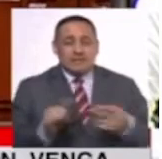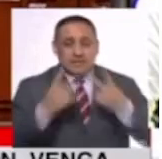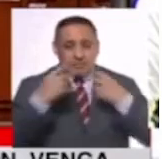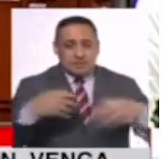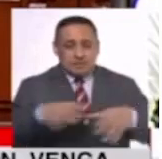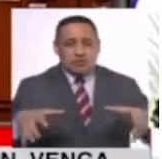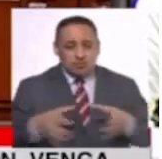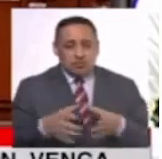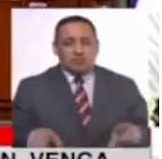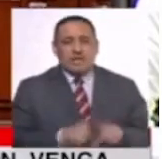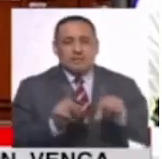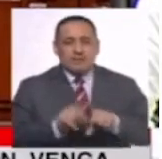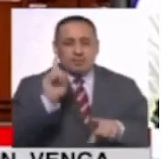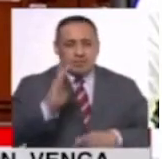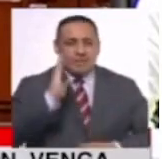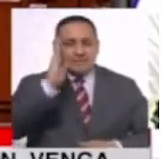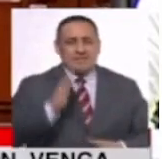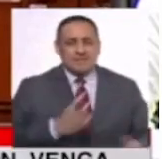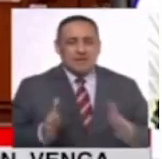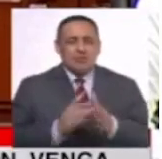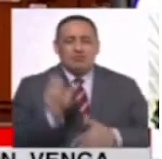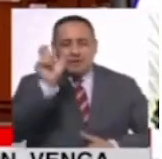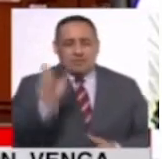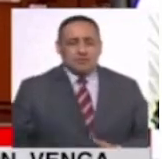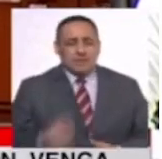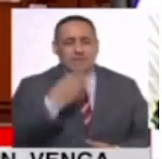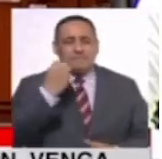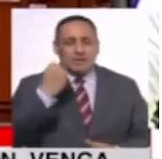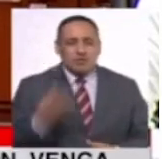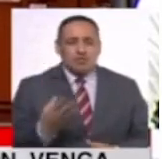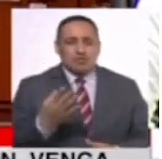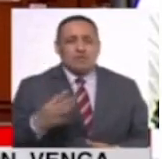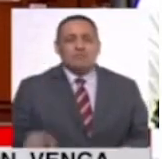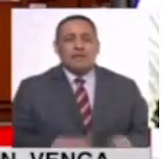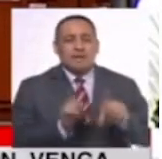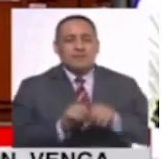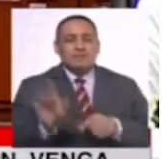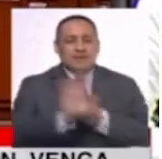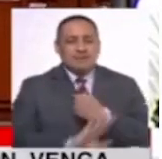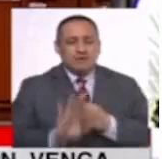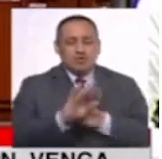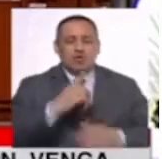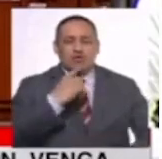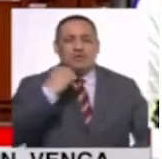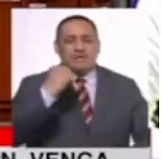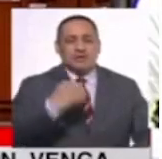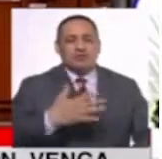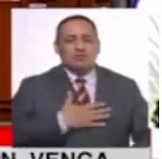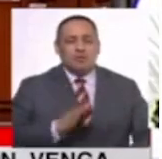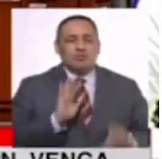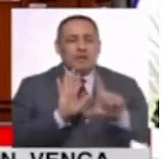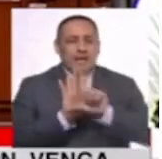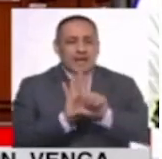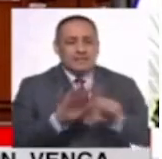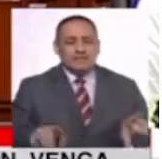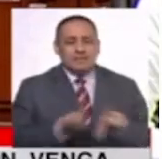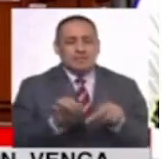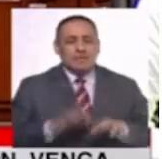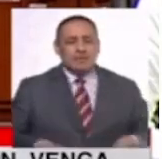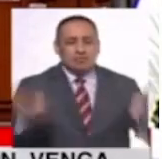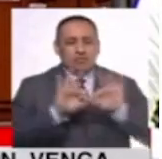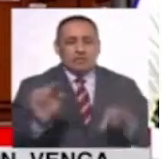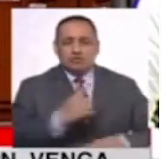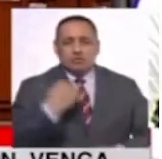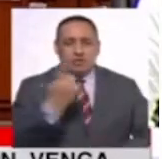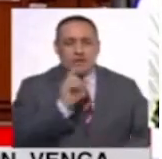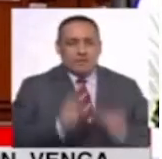dicha institución pueda ser conducida por la persona más adecuada para defender los derechos constitucionales y